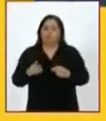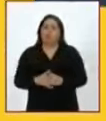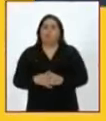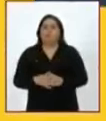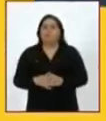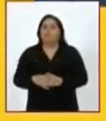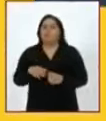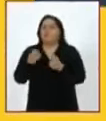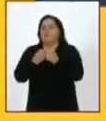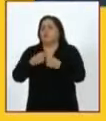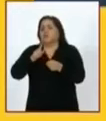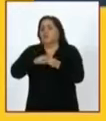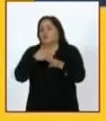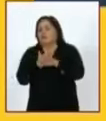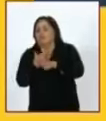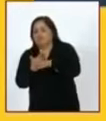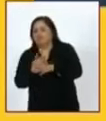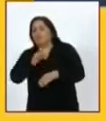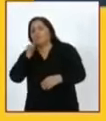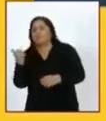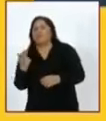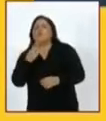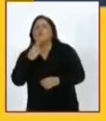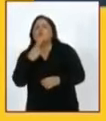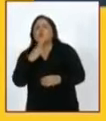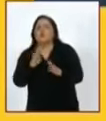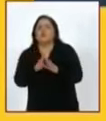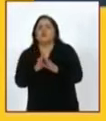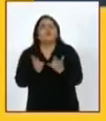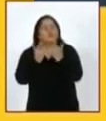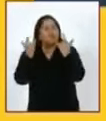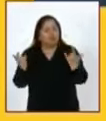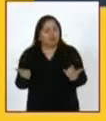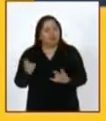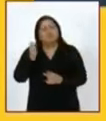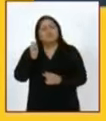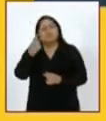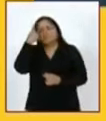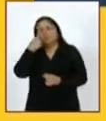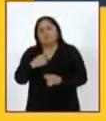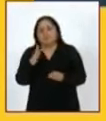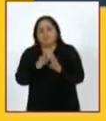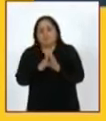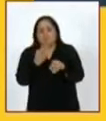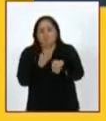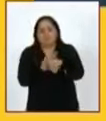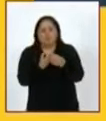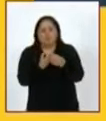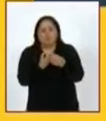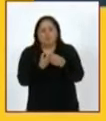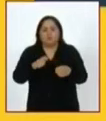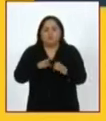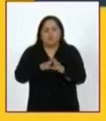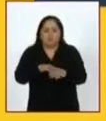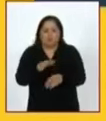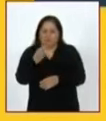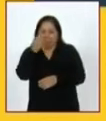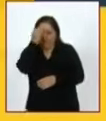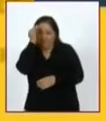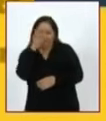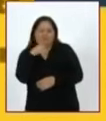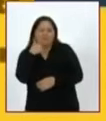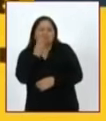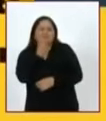Crítica social. Otro uso que se les da a las historietas es para hacer una crítica social de modo satírico, es